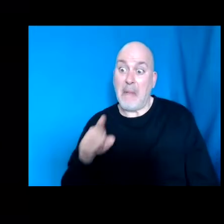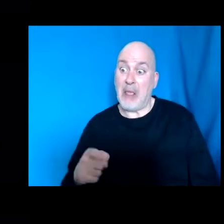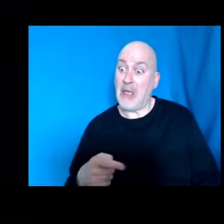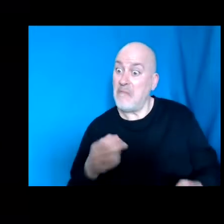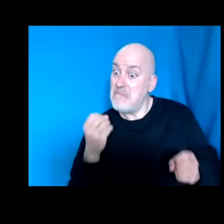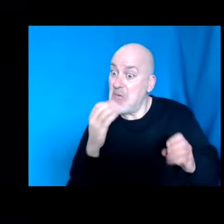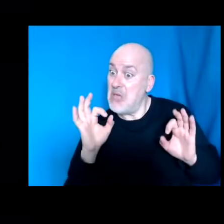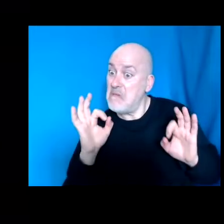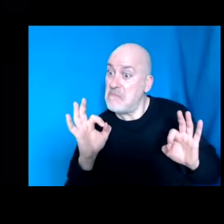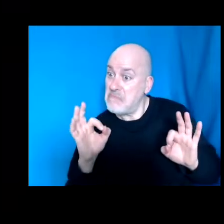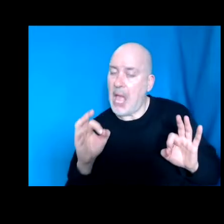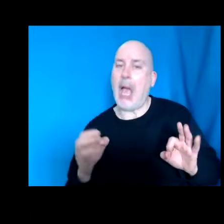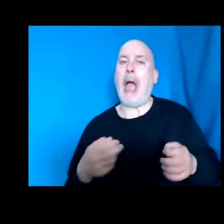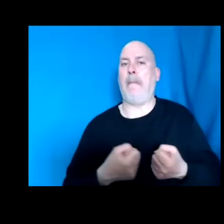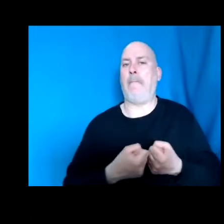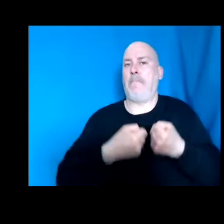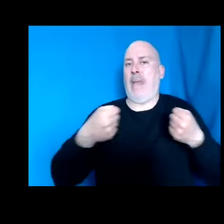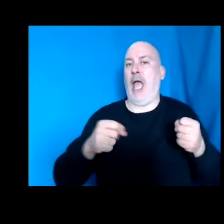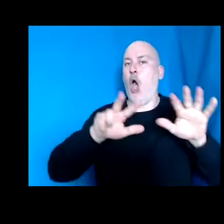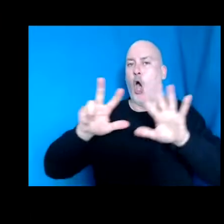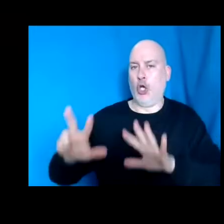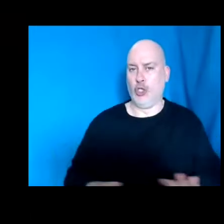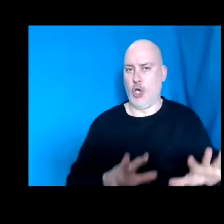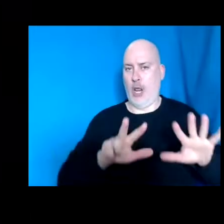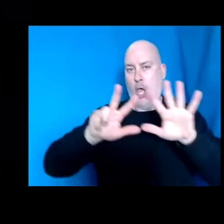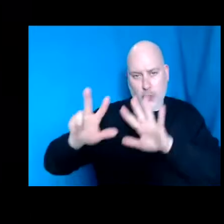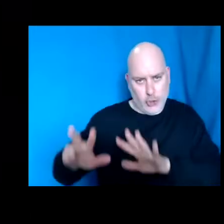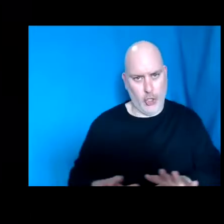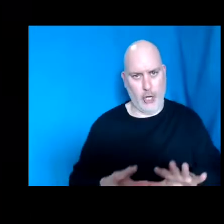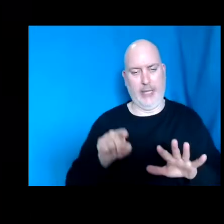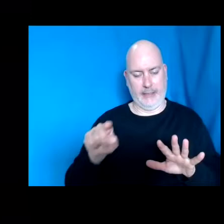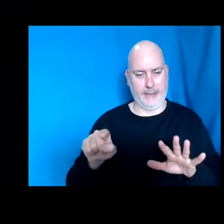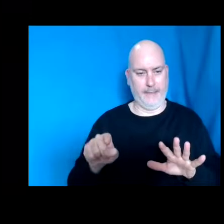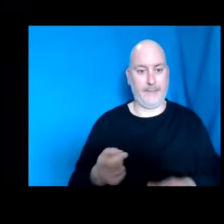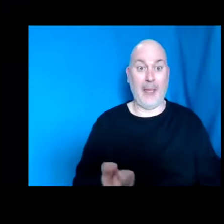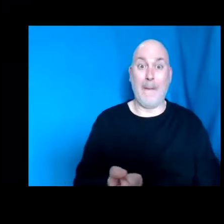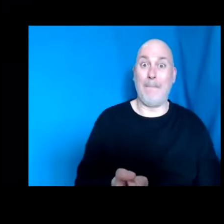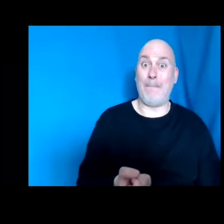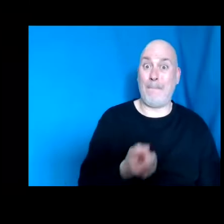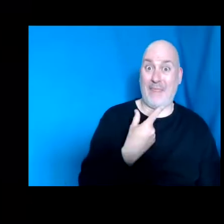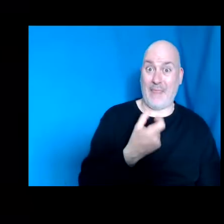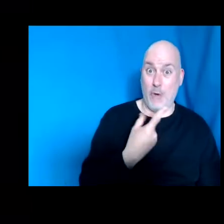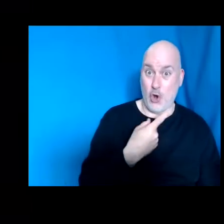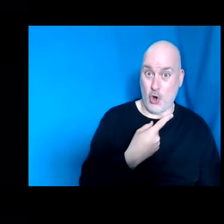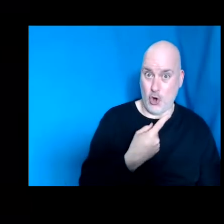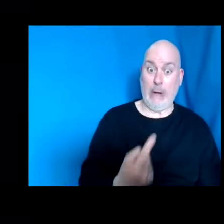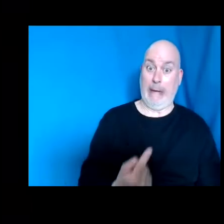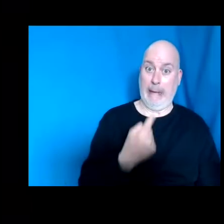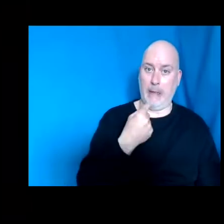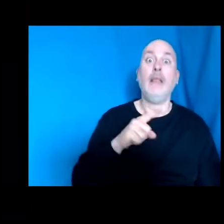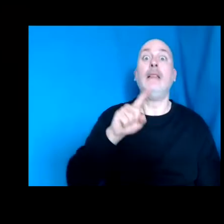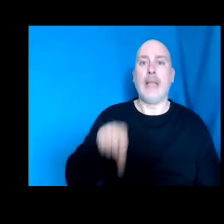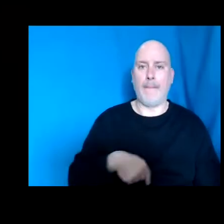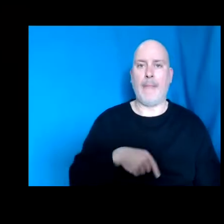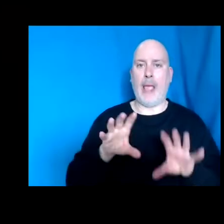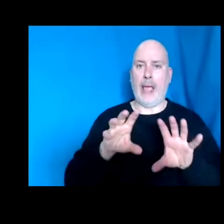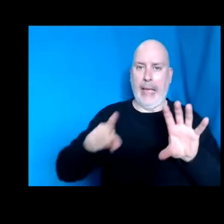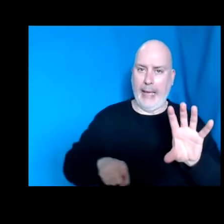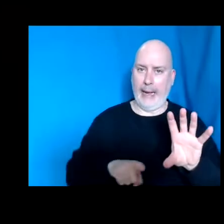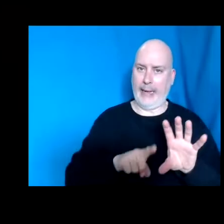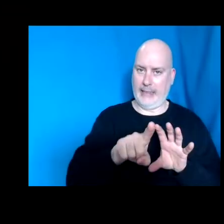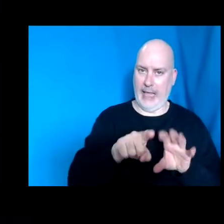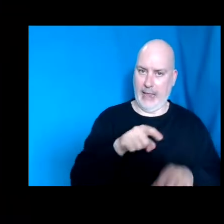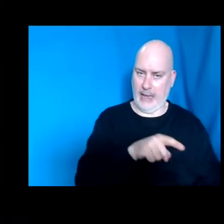horas. Respecto al paracetamol, conocer que aparte de la vía oral se puede utilizar la vía rectal y